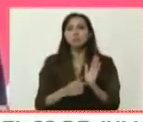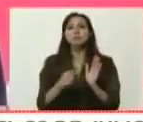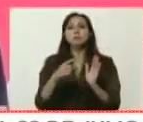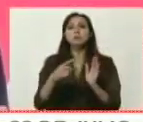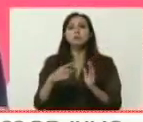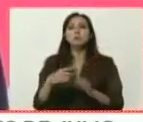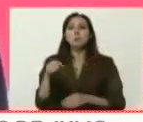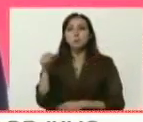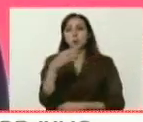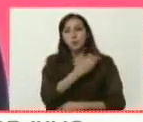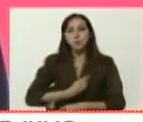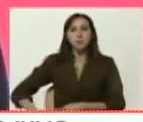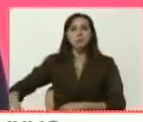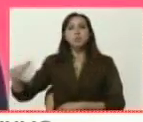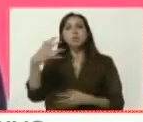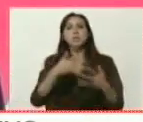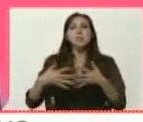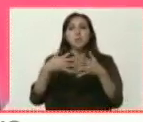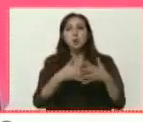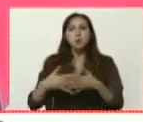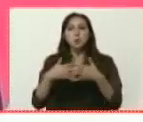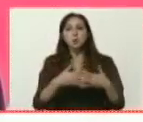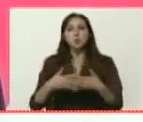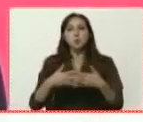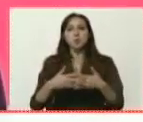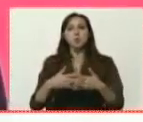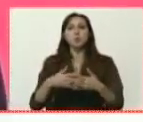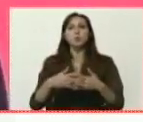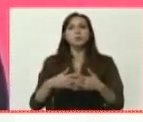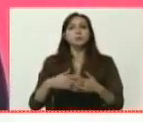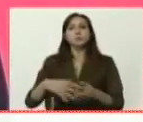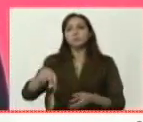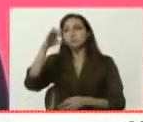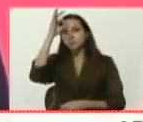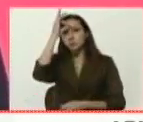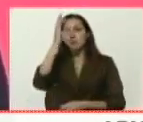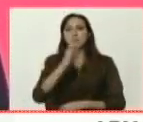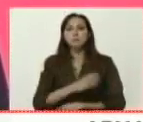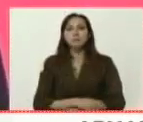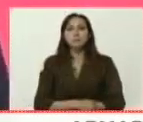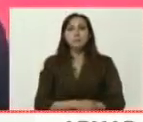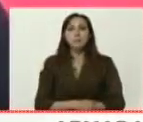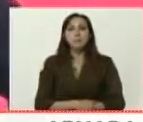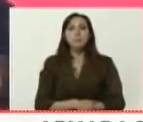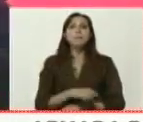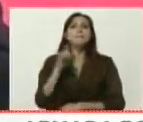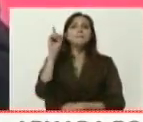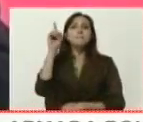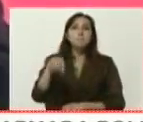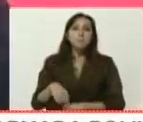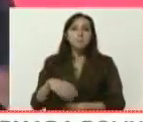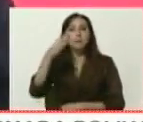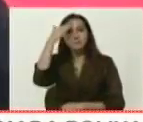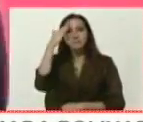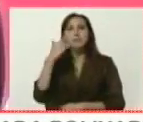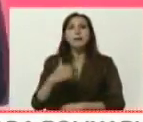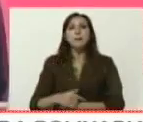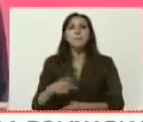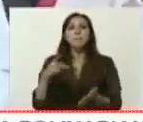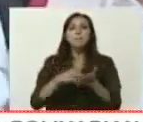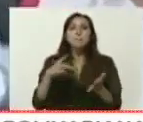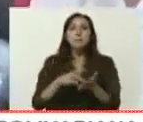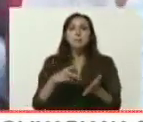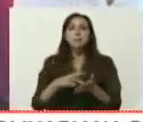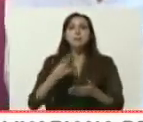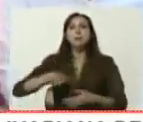ser fiscal del mundo para volver al coloniaje. También destacaba la presencia del movimiento de países no alineados en